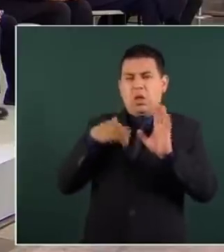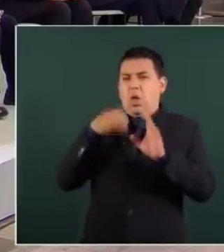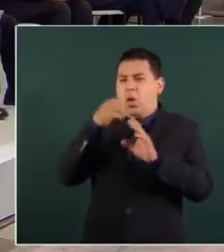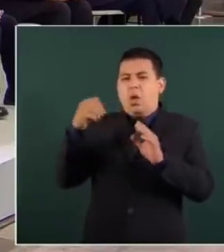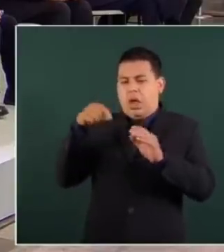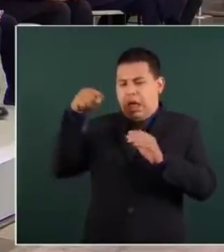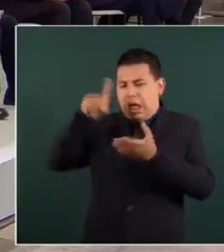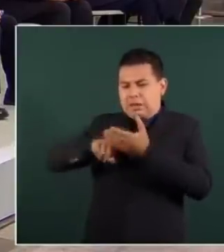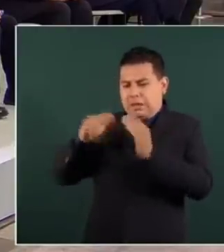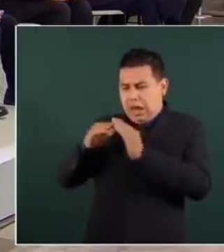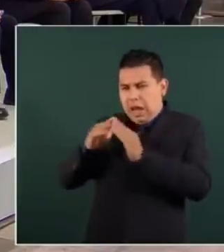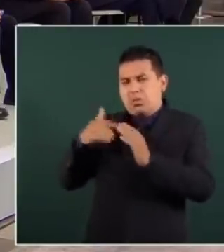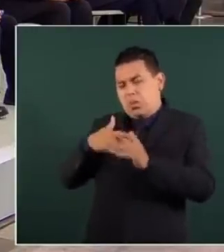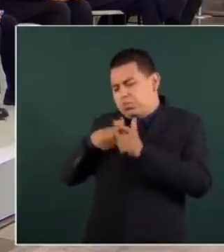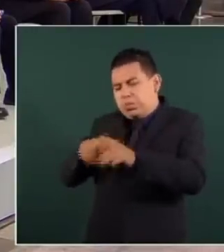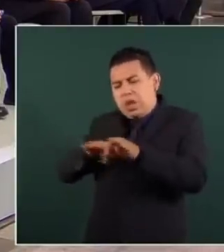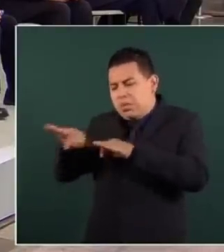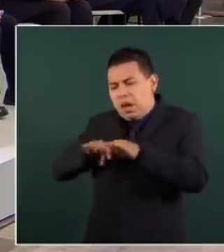trabajando,